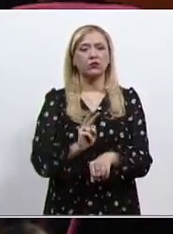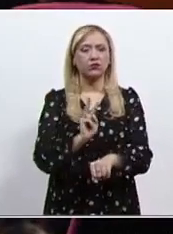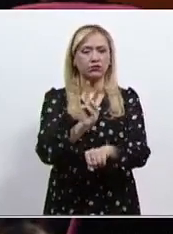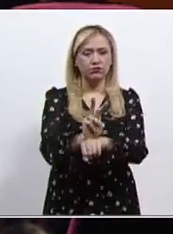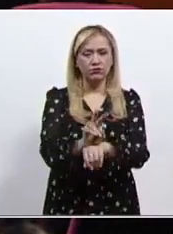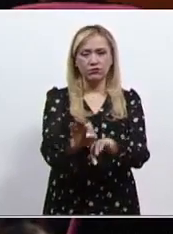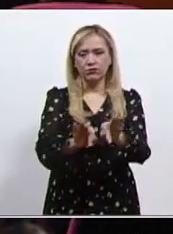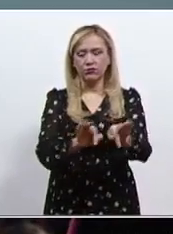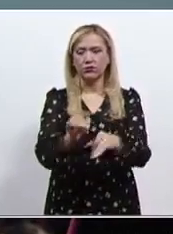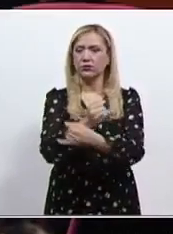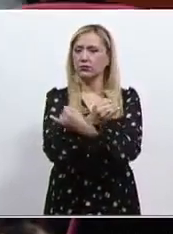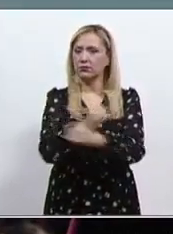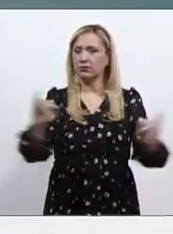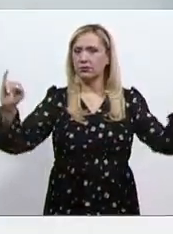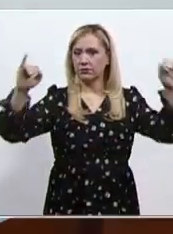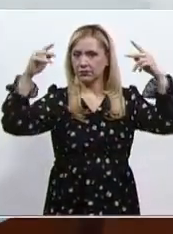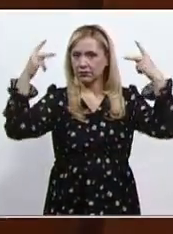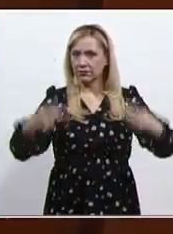independencia judicial